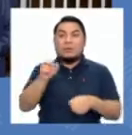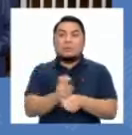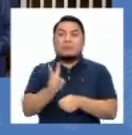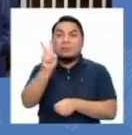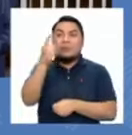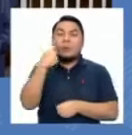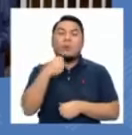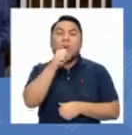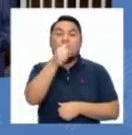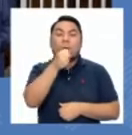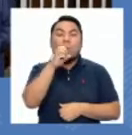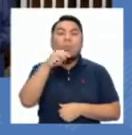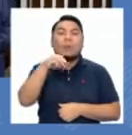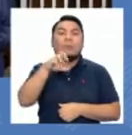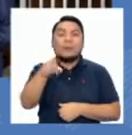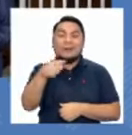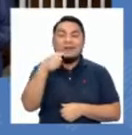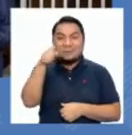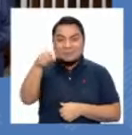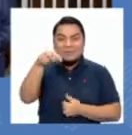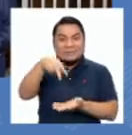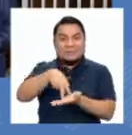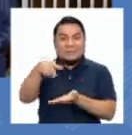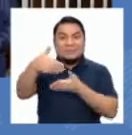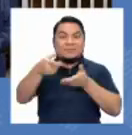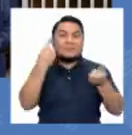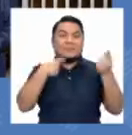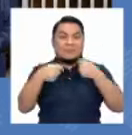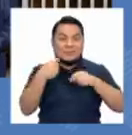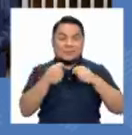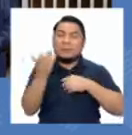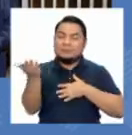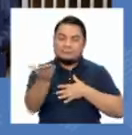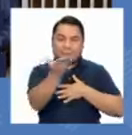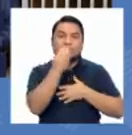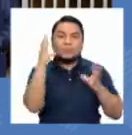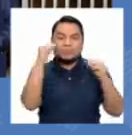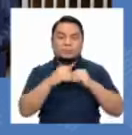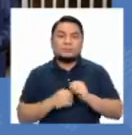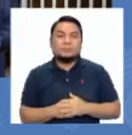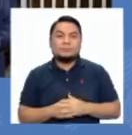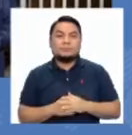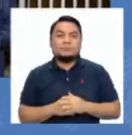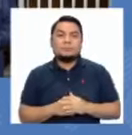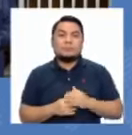nuestro compañero Omar Figueroa, que se encuentra pues en este distrito. ¿Cómo estás, Omar? Omar, buenas noches.